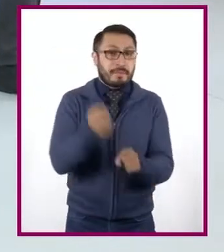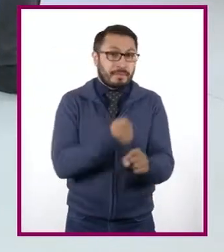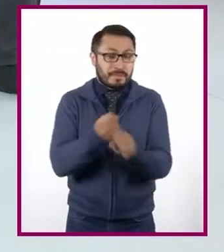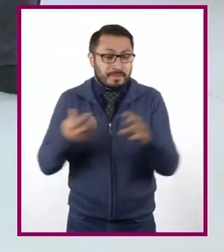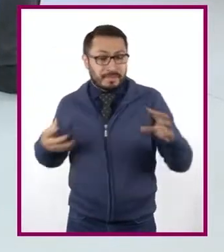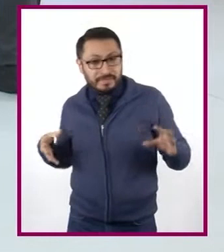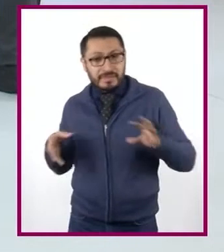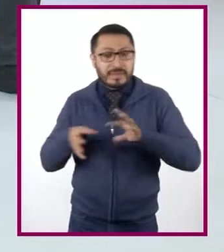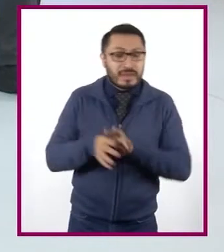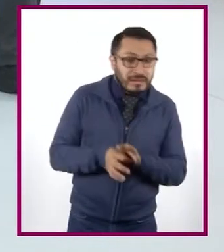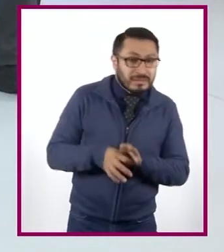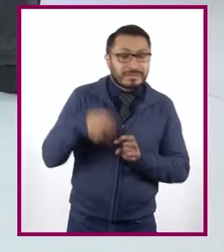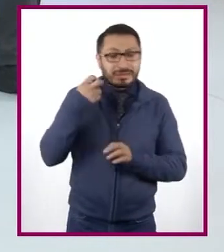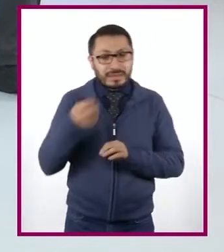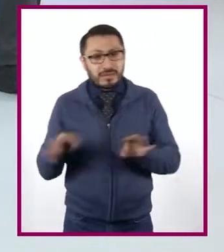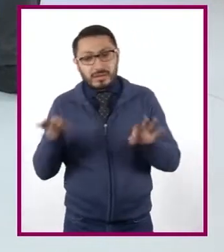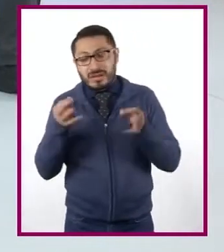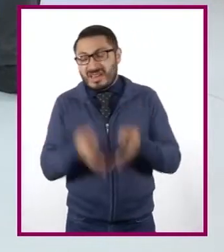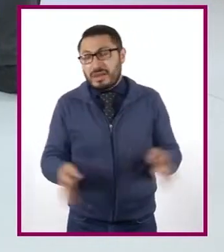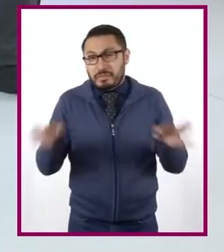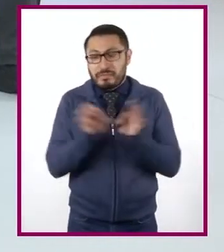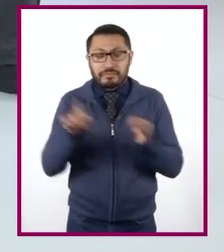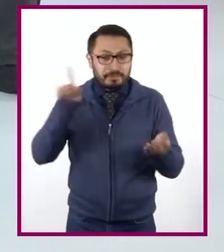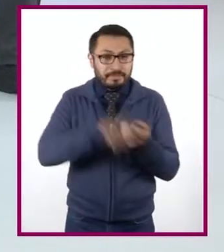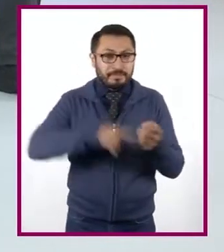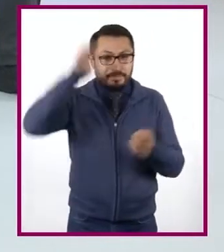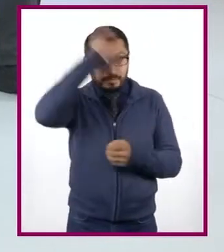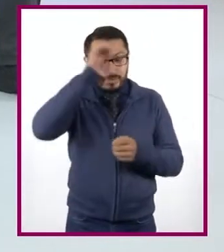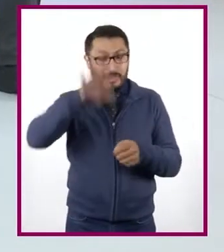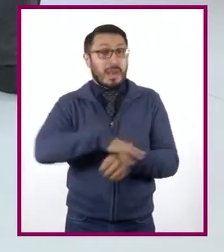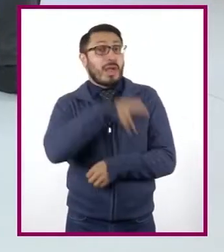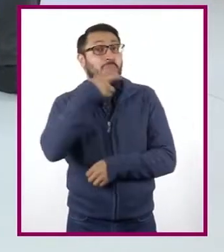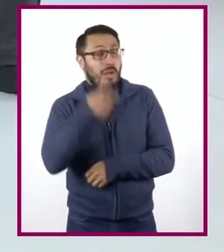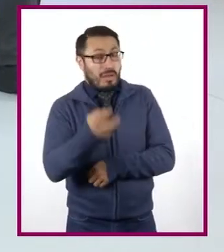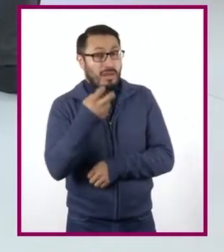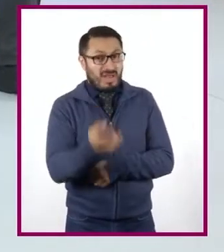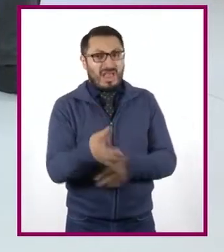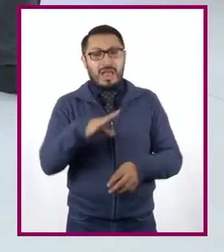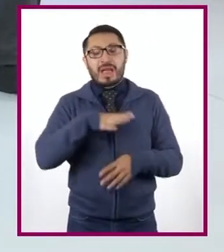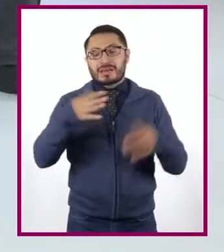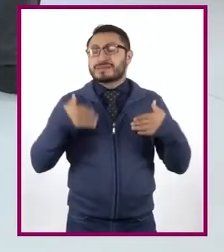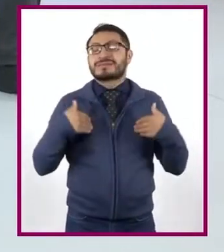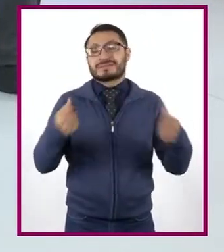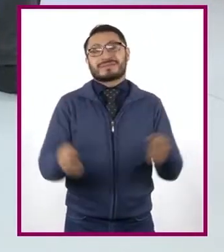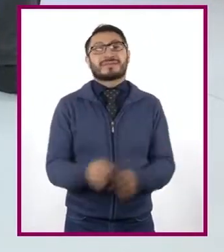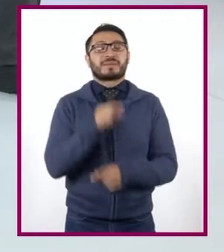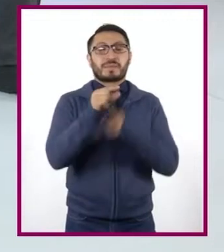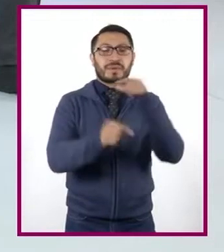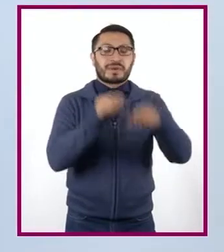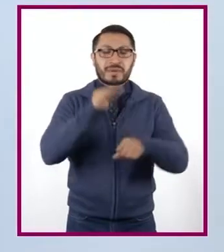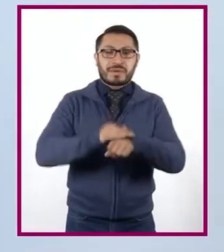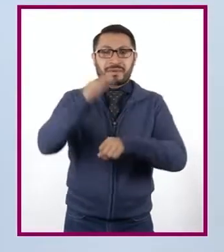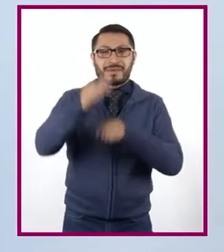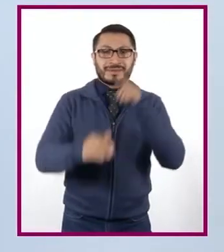los principales instrumentos de la ciencia, ya que a partir de ellos se puede comprender un poco más de nuestro